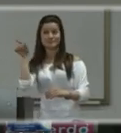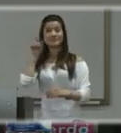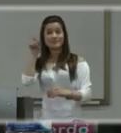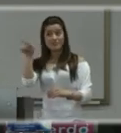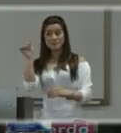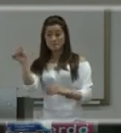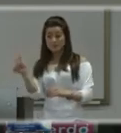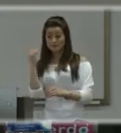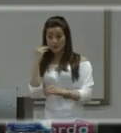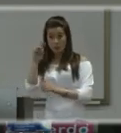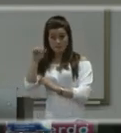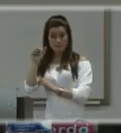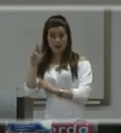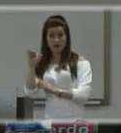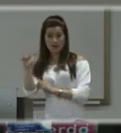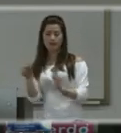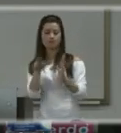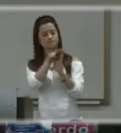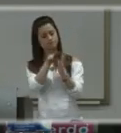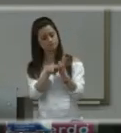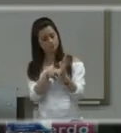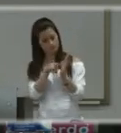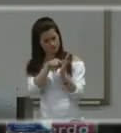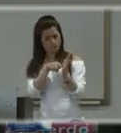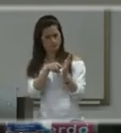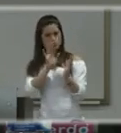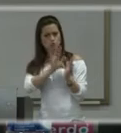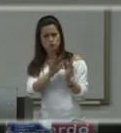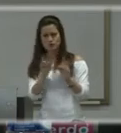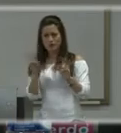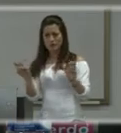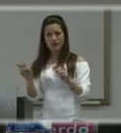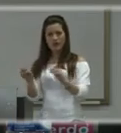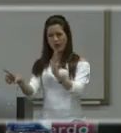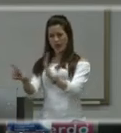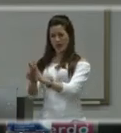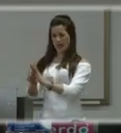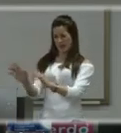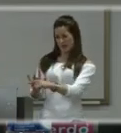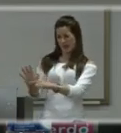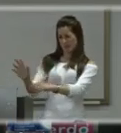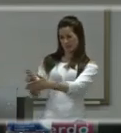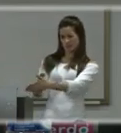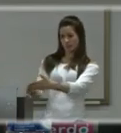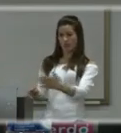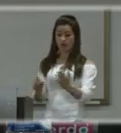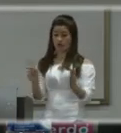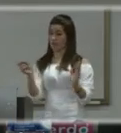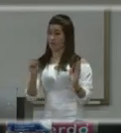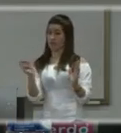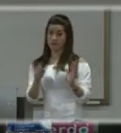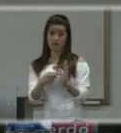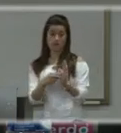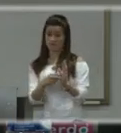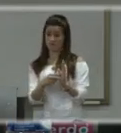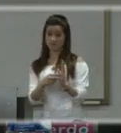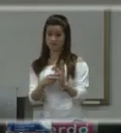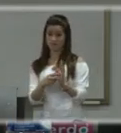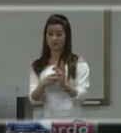las normas relacionadas con la interdicción. Y lo hizo por su propia cuenta y, y empezó a dictar